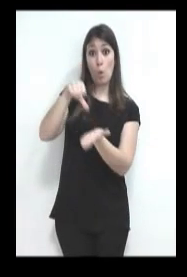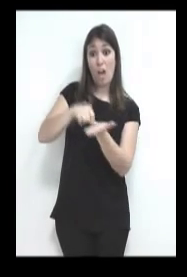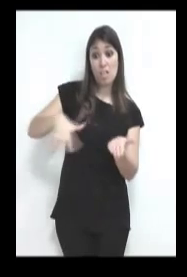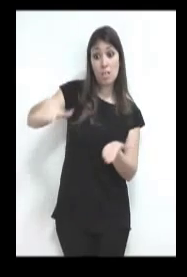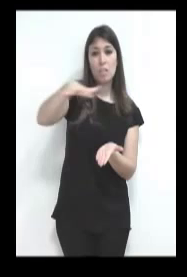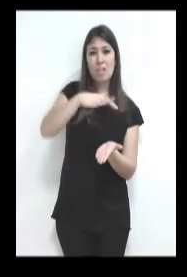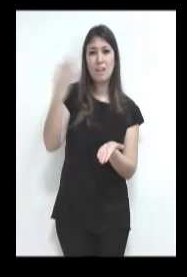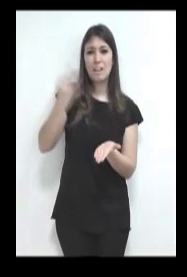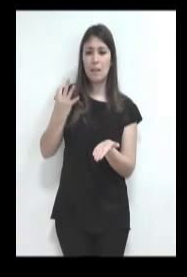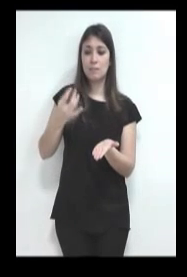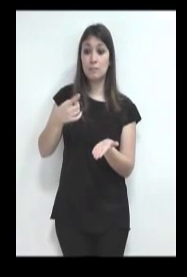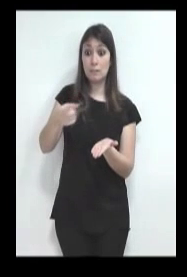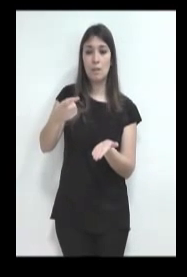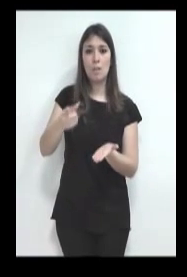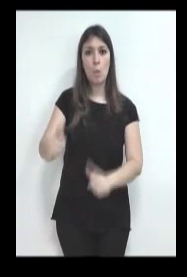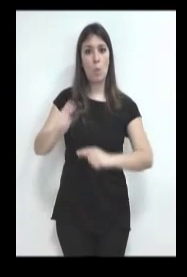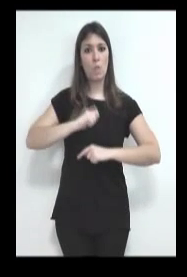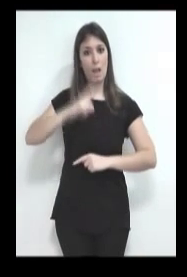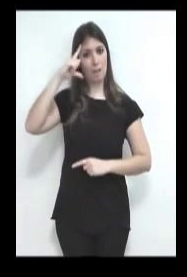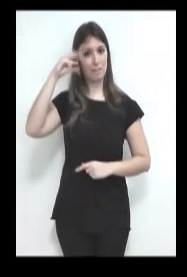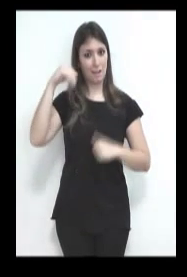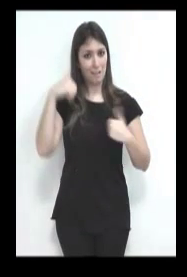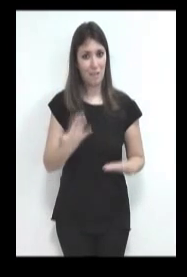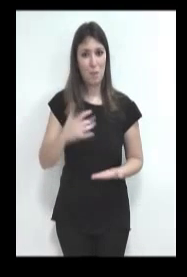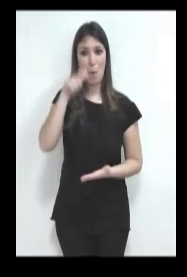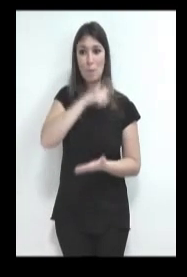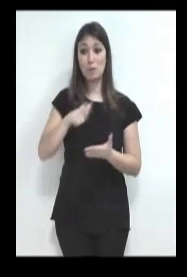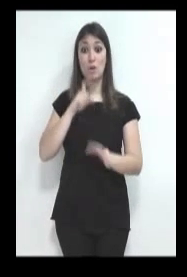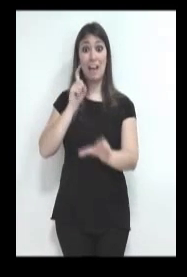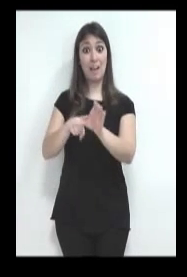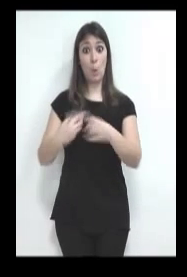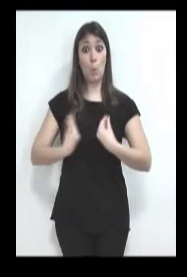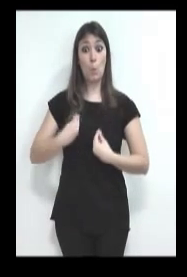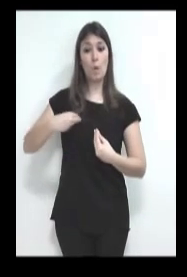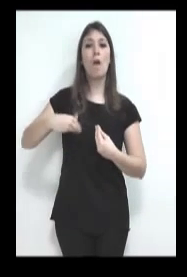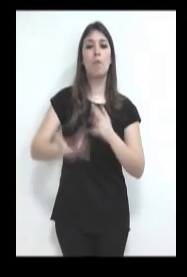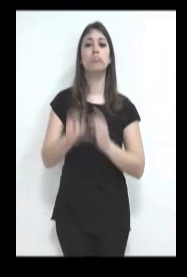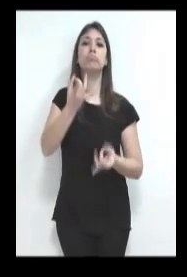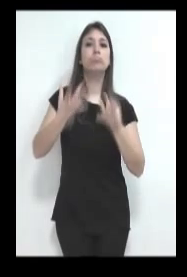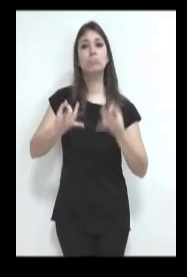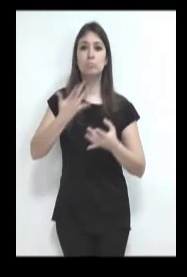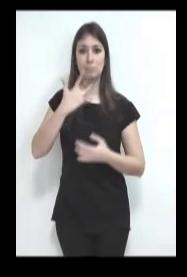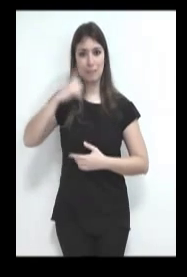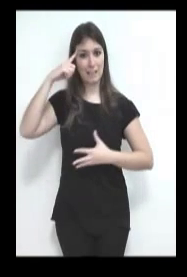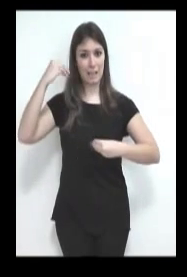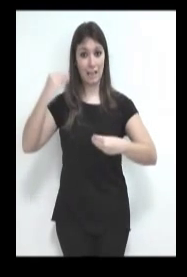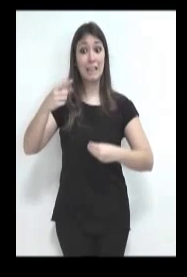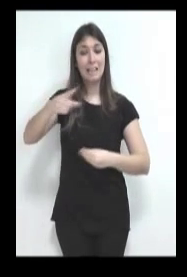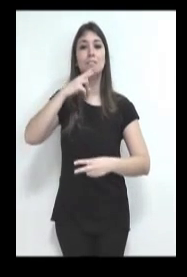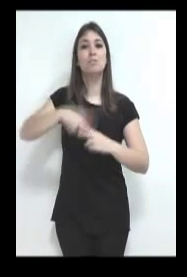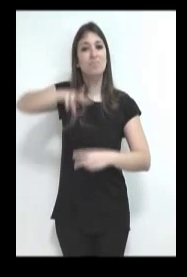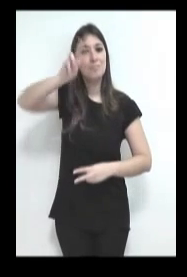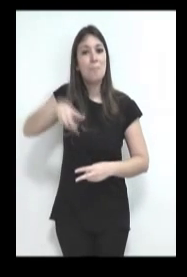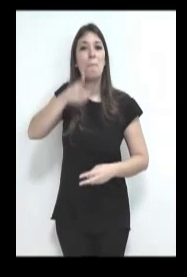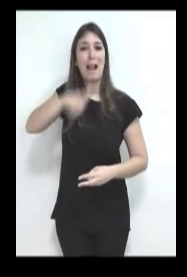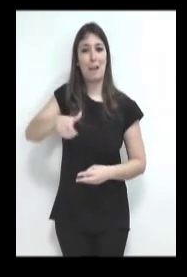es ese agregador de inteligencia de personas y que eso es lo que le da el concepto o la aplicación de la